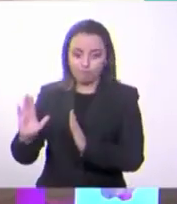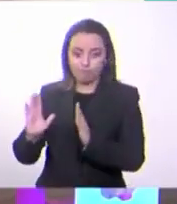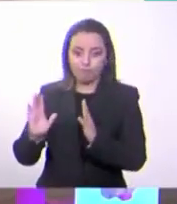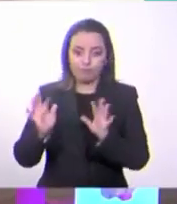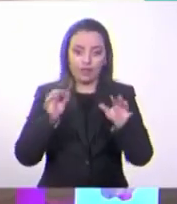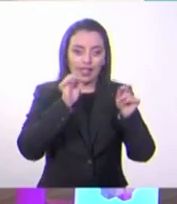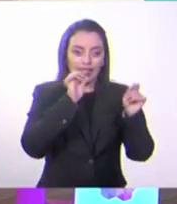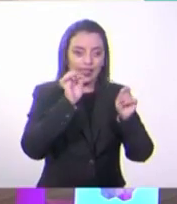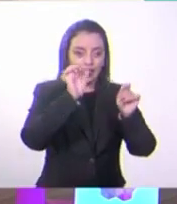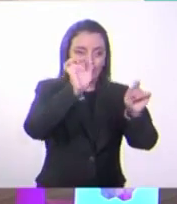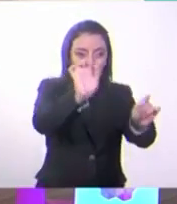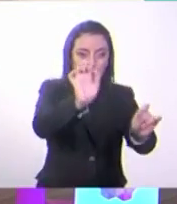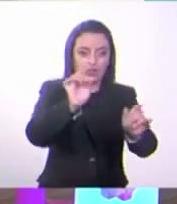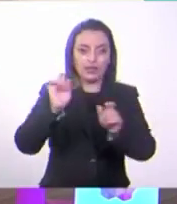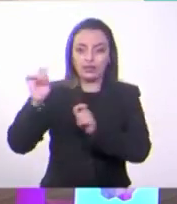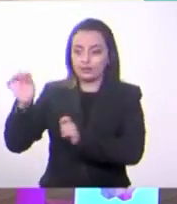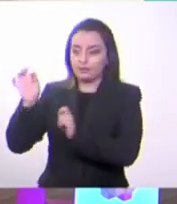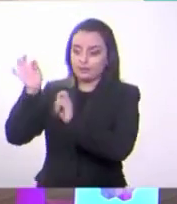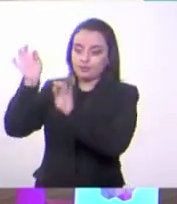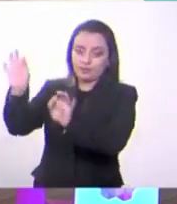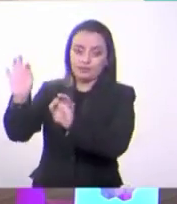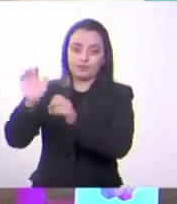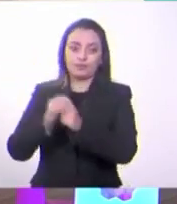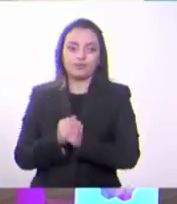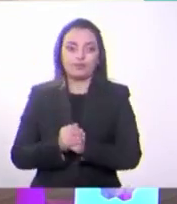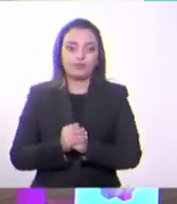Esta es la gráfica de mi función f.